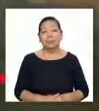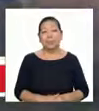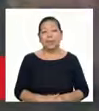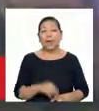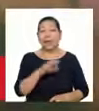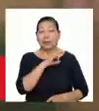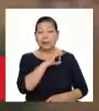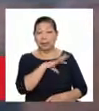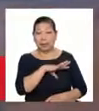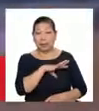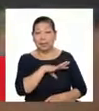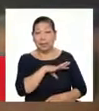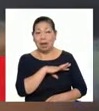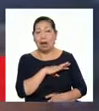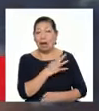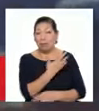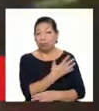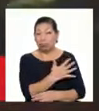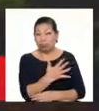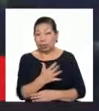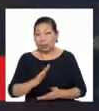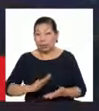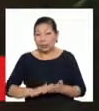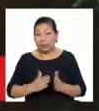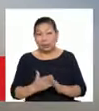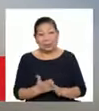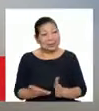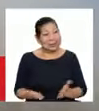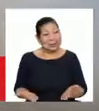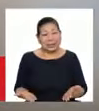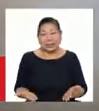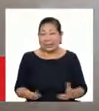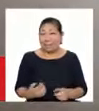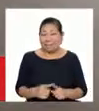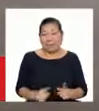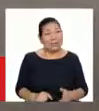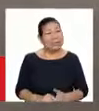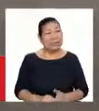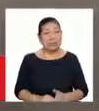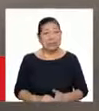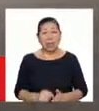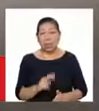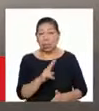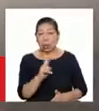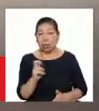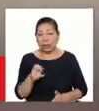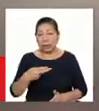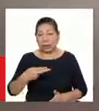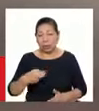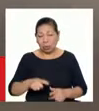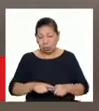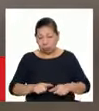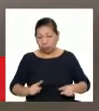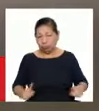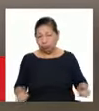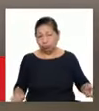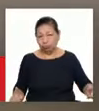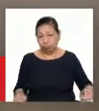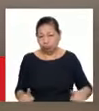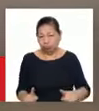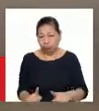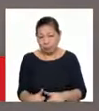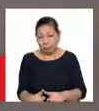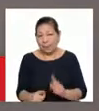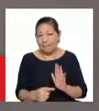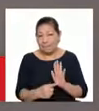En Chile, un incendio forestal en la comunidad Navidad ha consumido al menos 200 hectáreas de terreno. Las